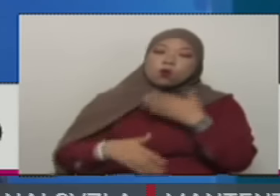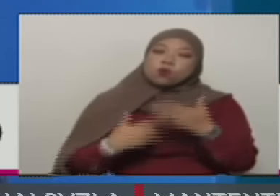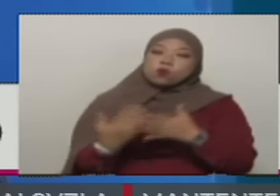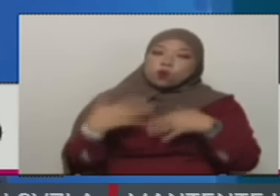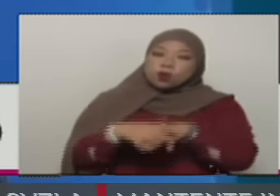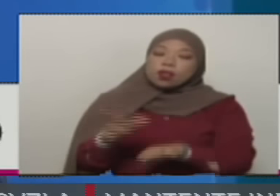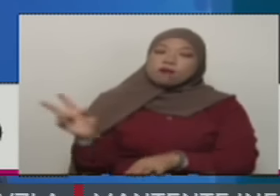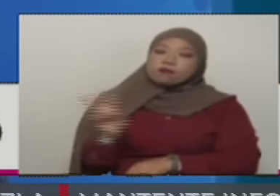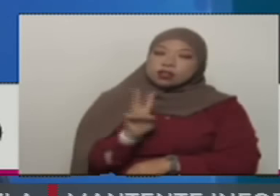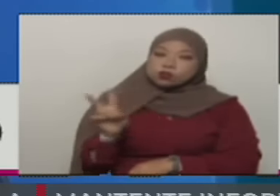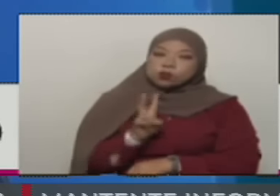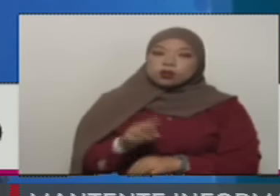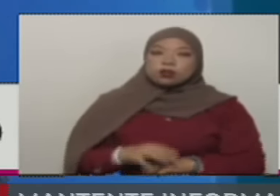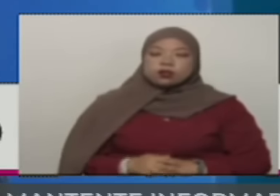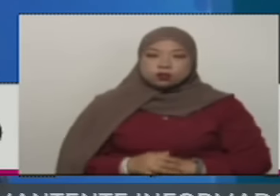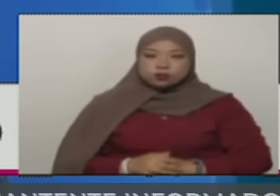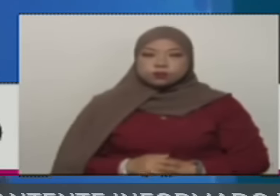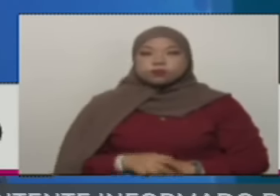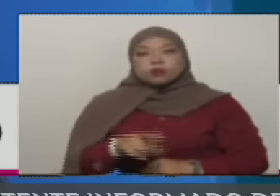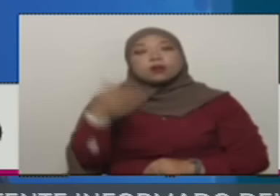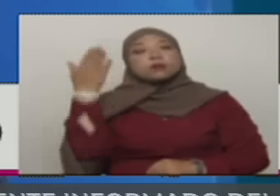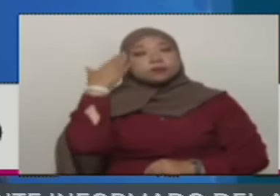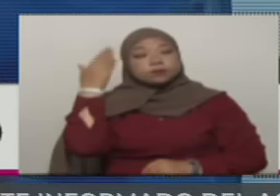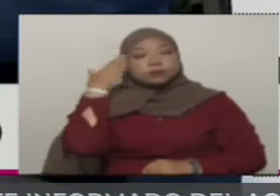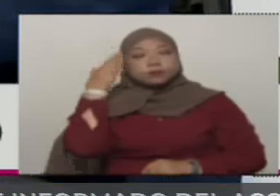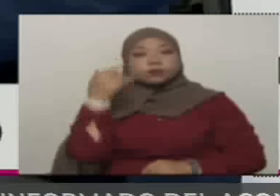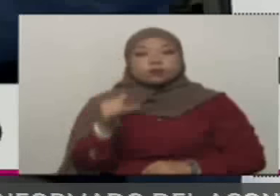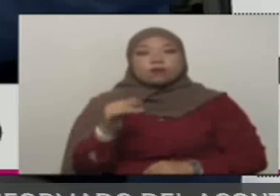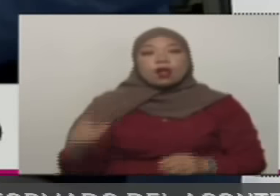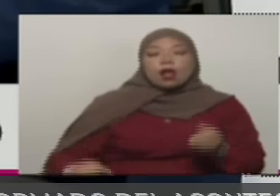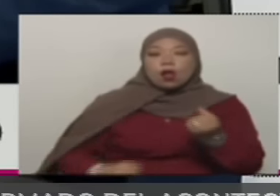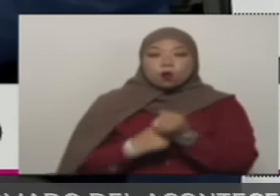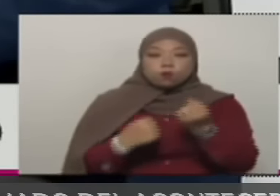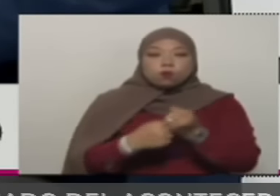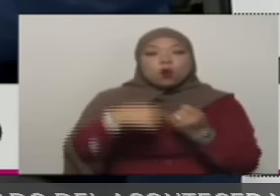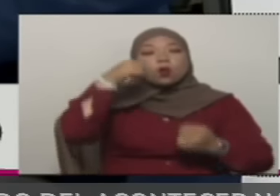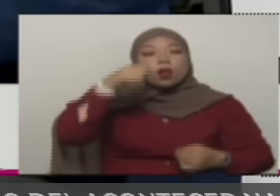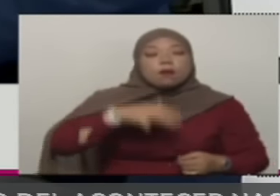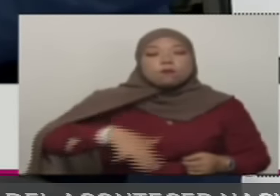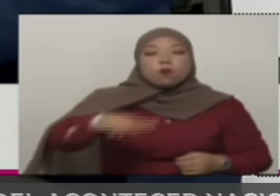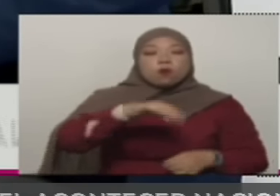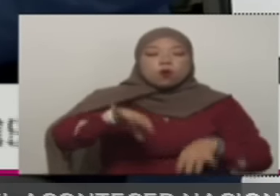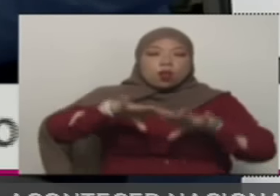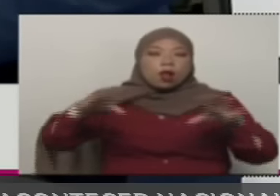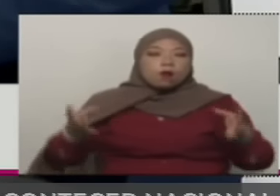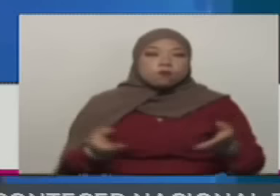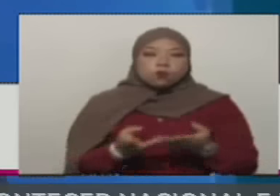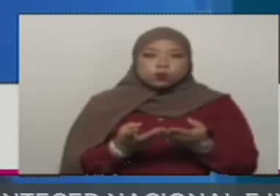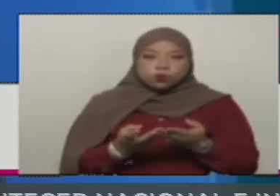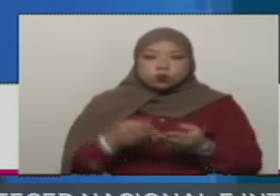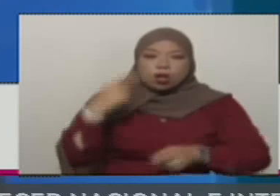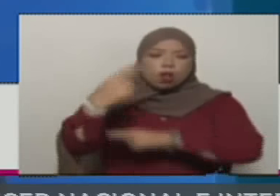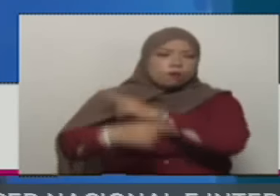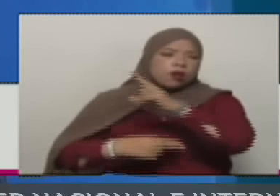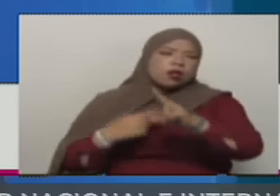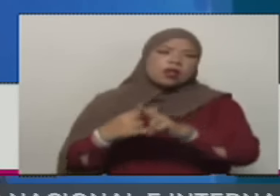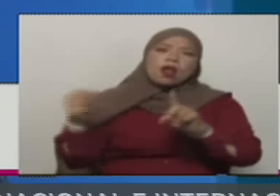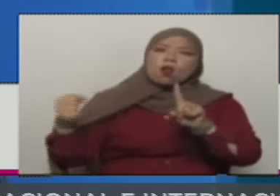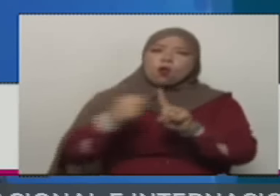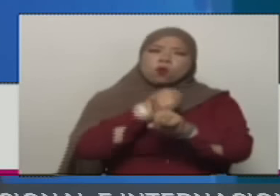María Antonieta, sé lo que te estoy diciendo. Tenemos el apoyo de los pueblos del mundo, de la humanidad, en la lucha que estamos